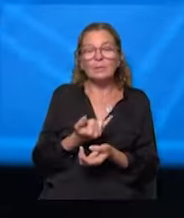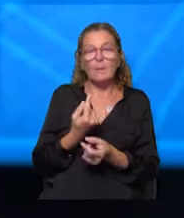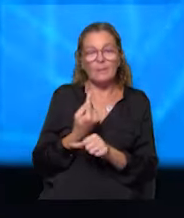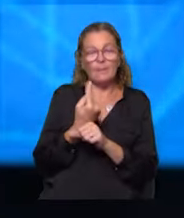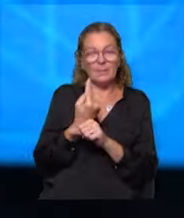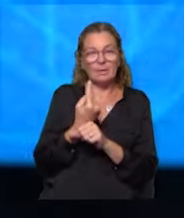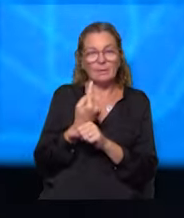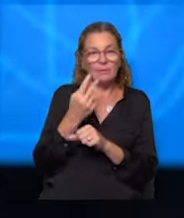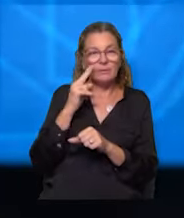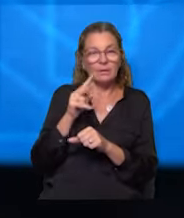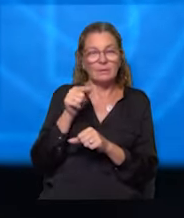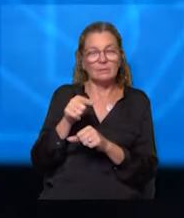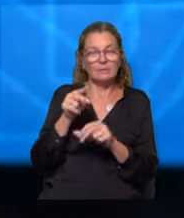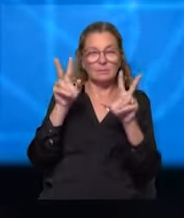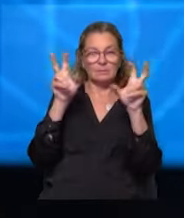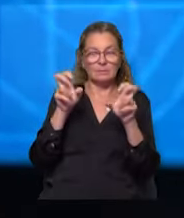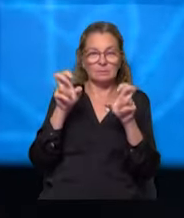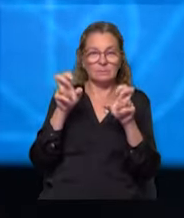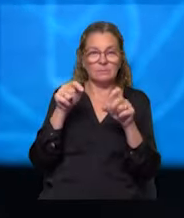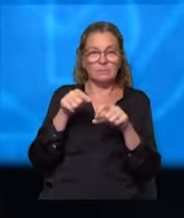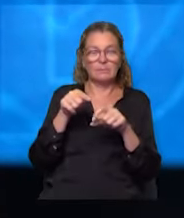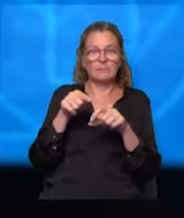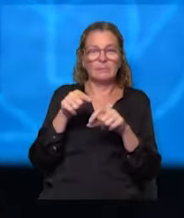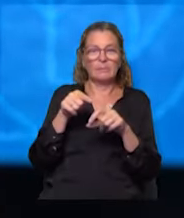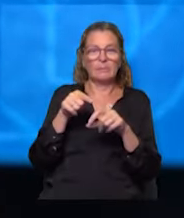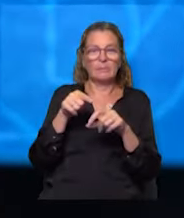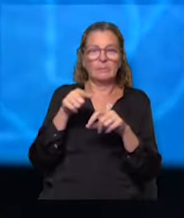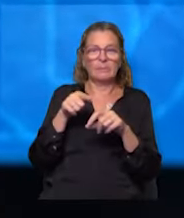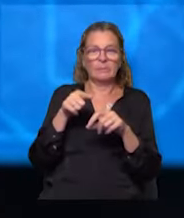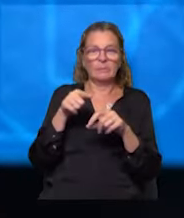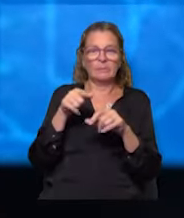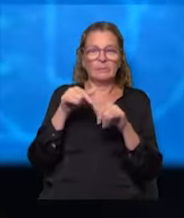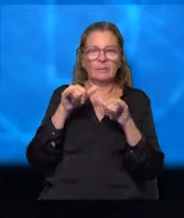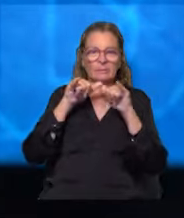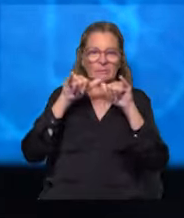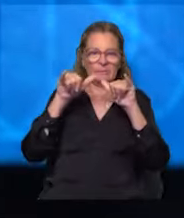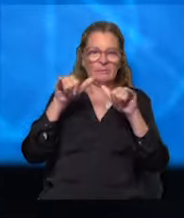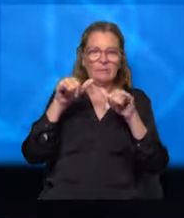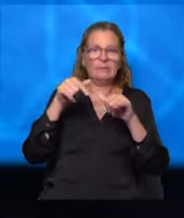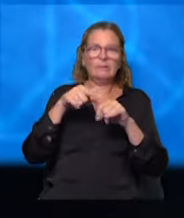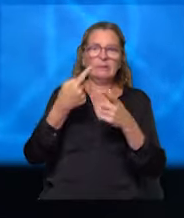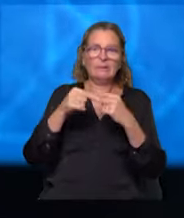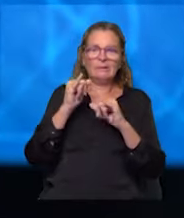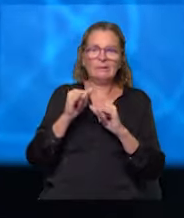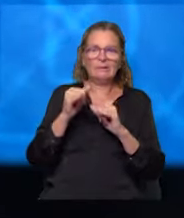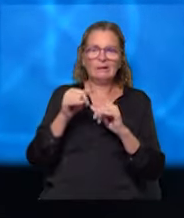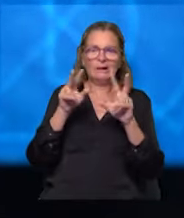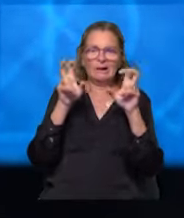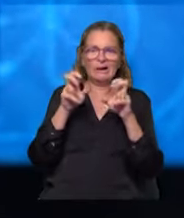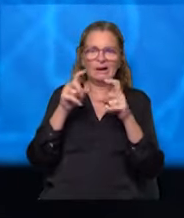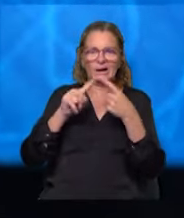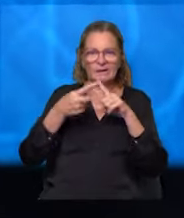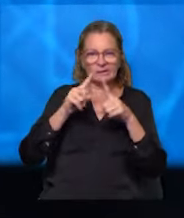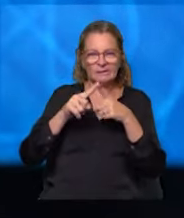primer lugar que este es un tema que no debe ser utilizado como botín electoral pero pasa porque es un tema no que se